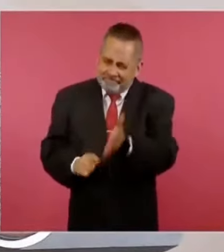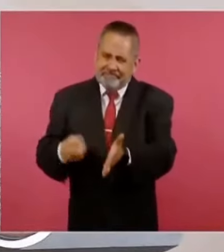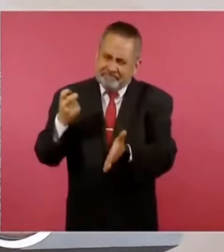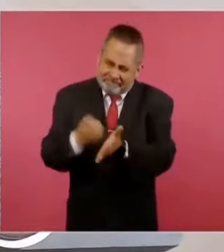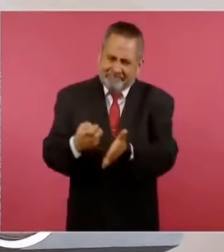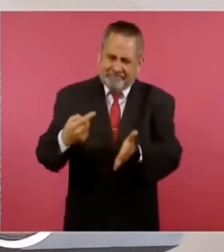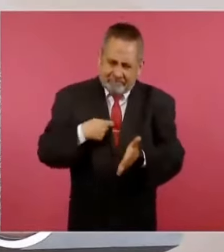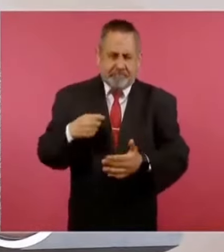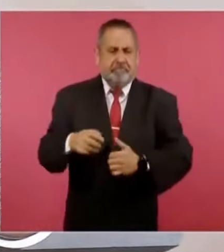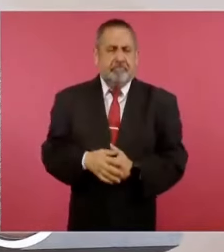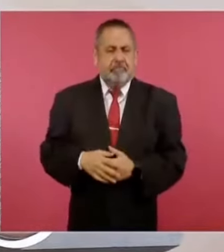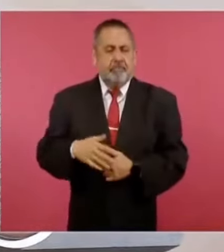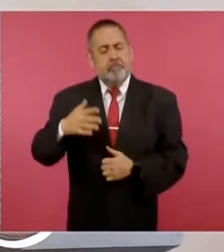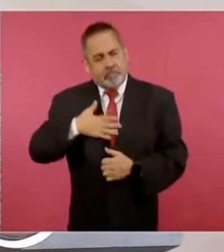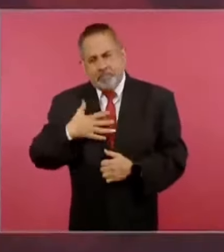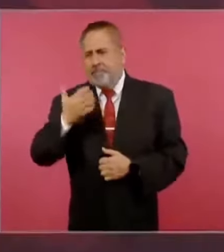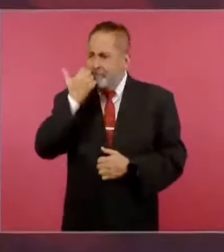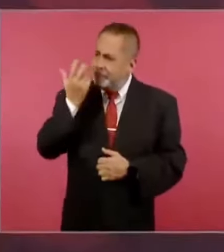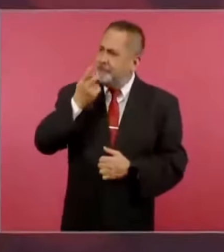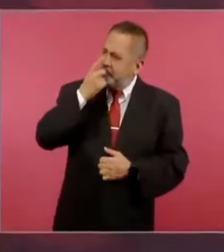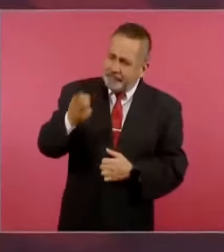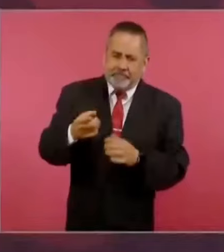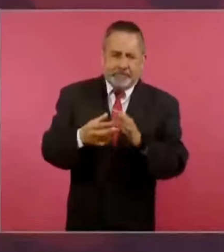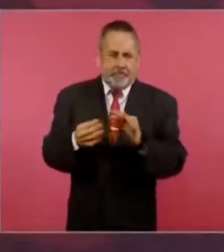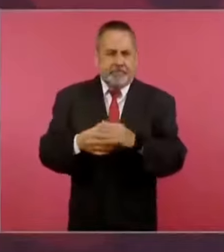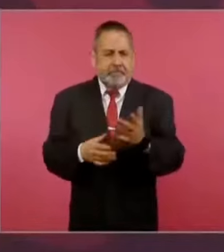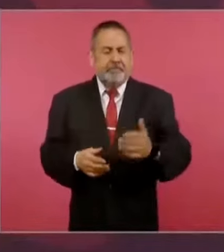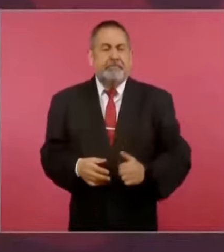quiero decir que